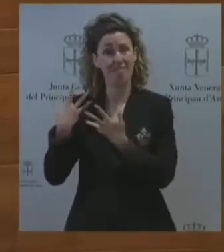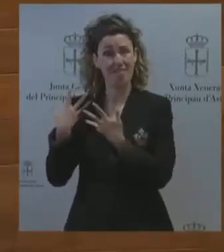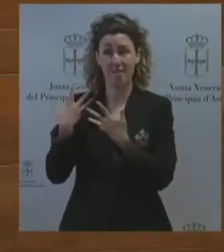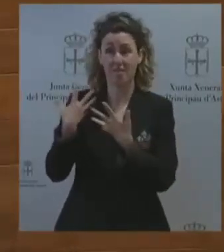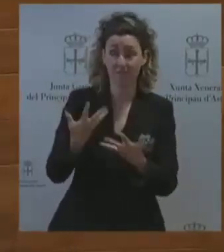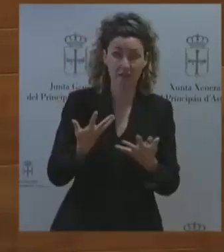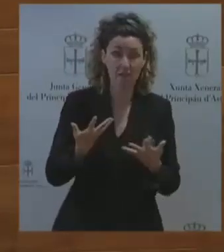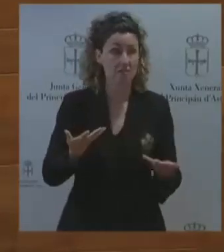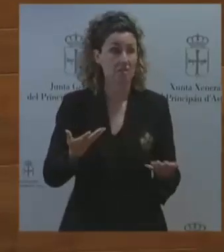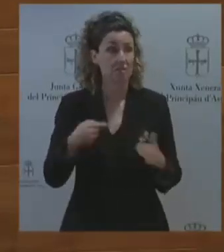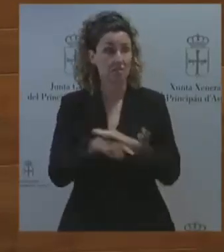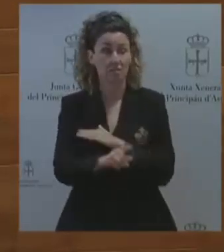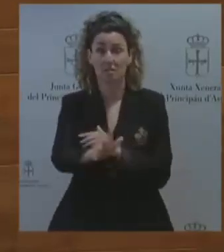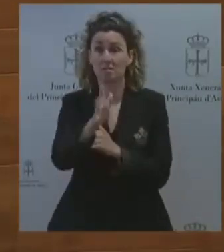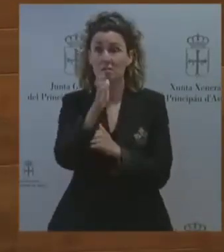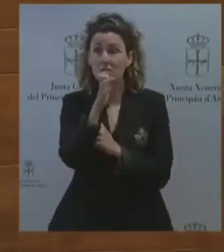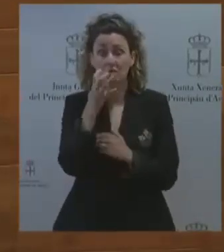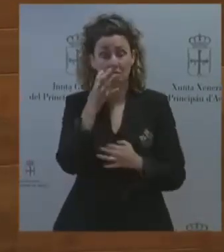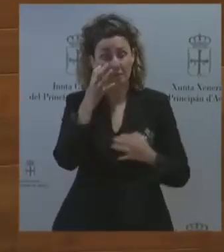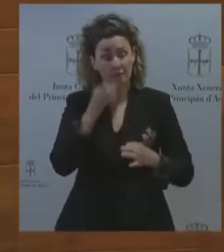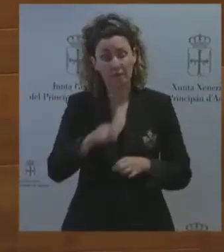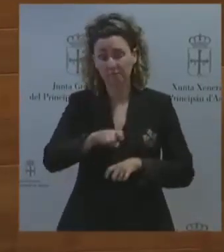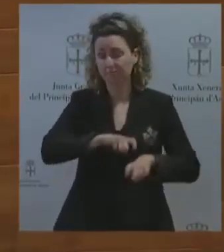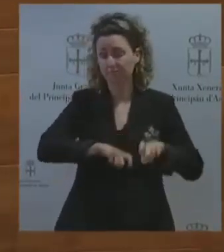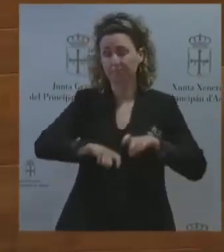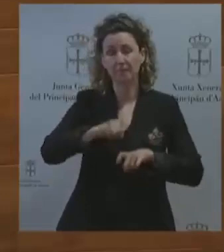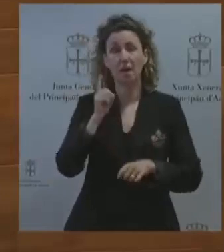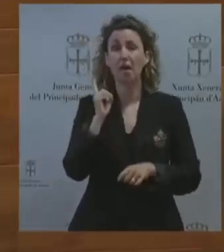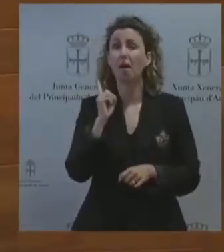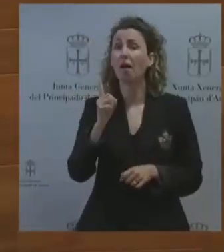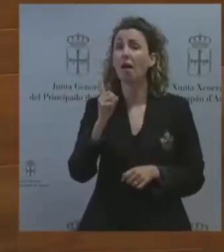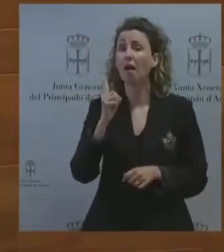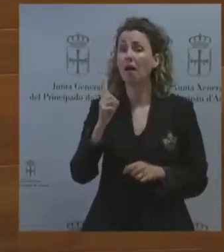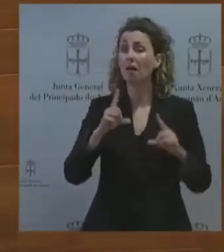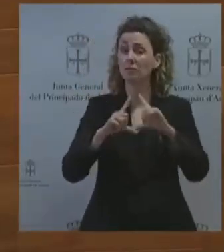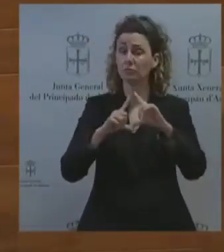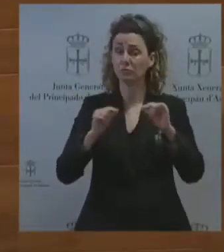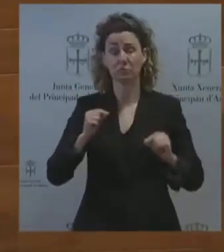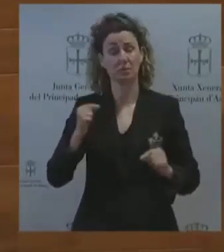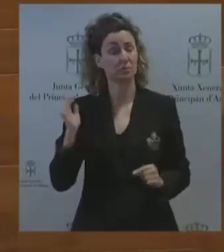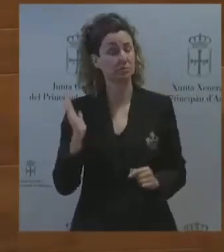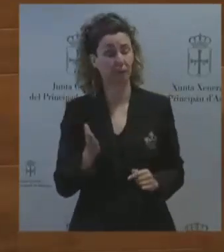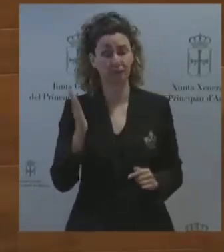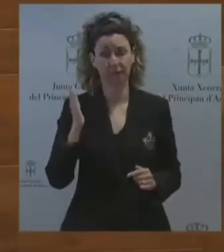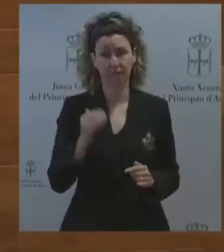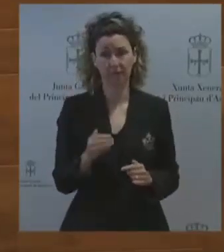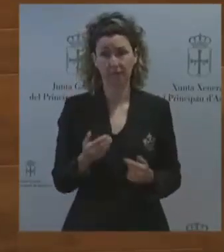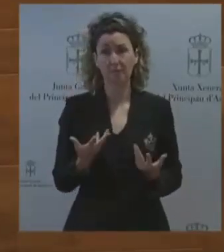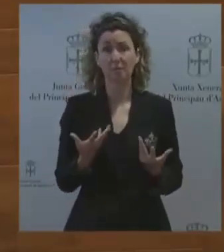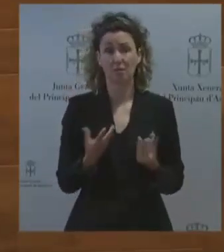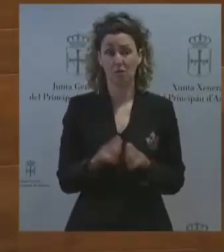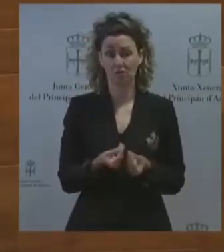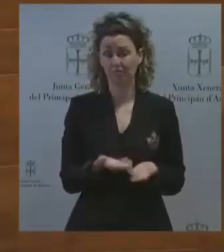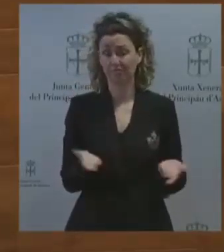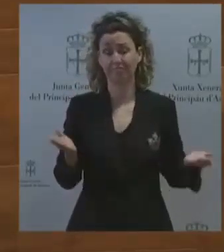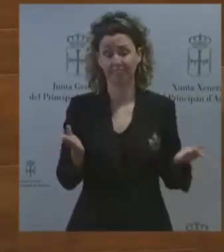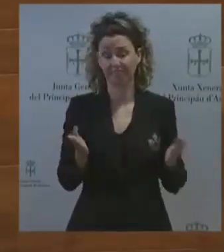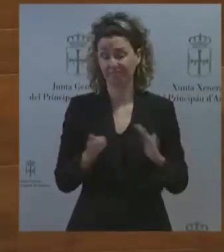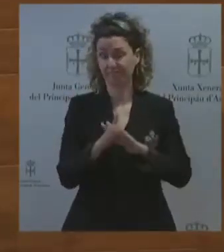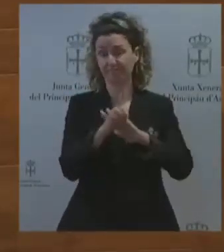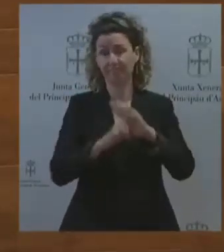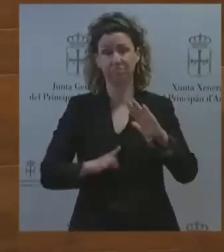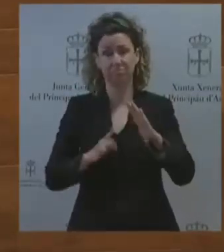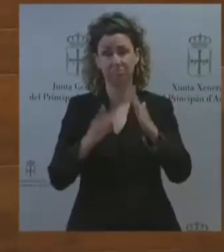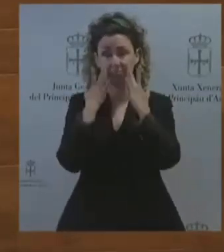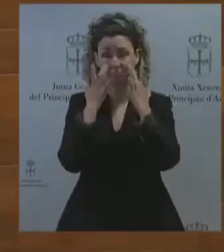involución y amenaza para los asturianos, porque con ustedes no progresamos, sino todo lo contrario, retrocedemos.